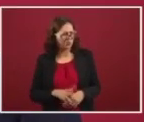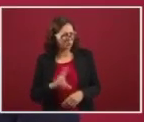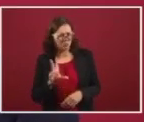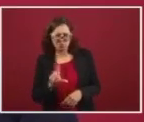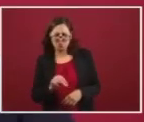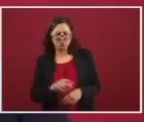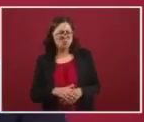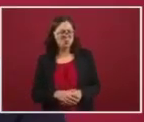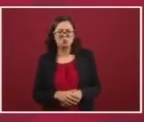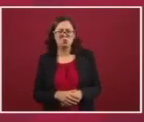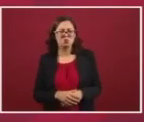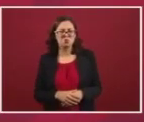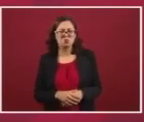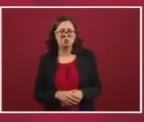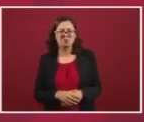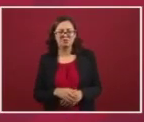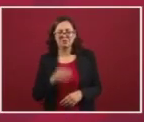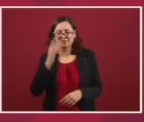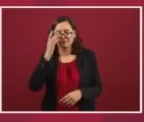¿Por qué